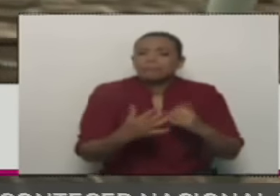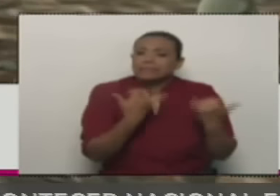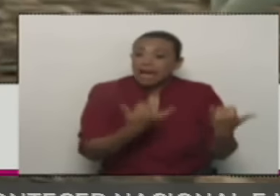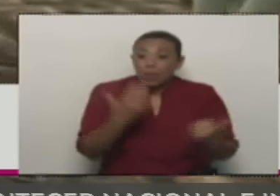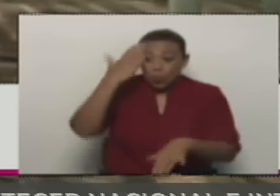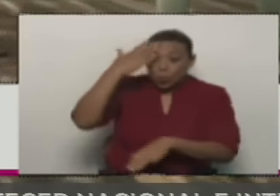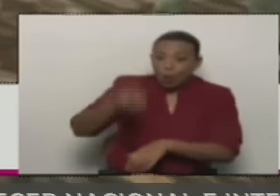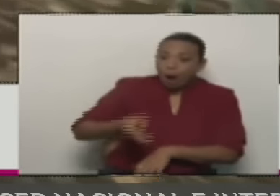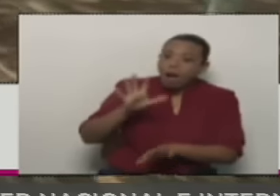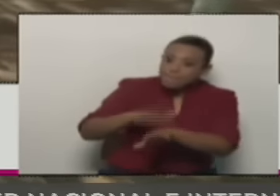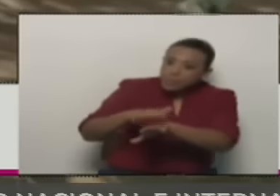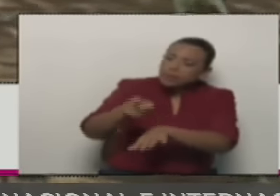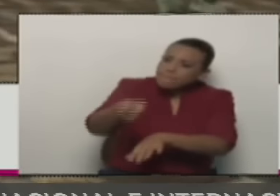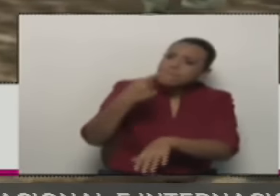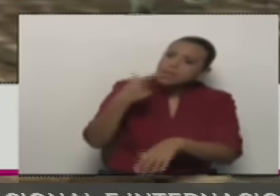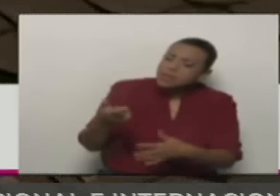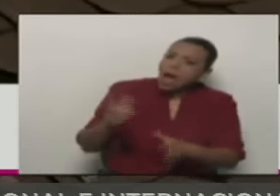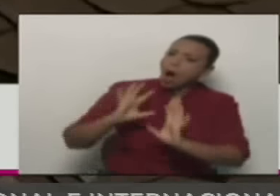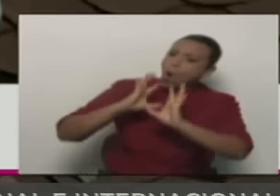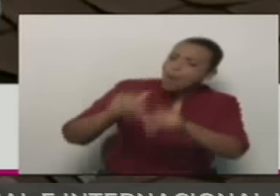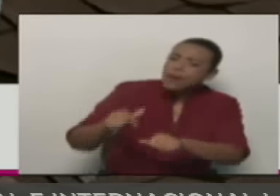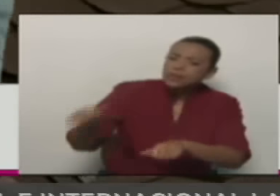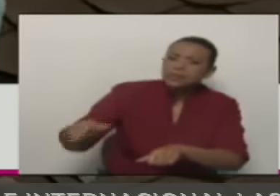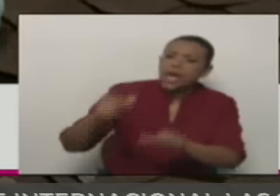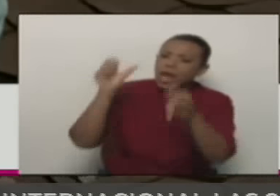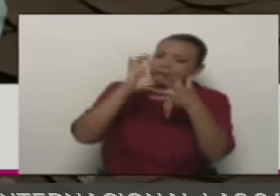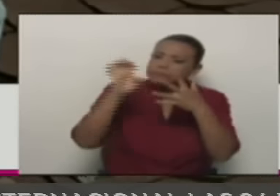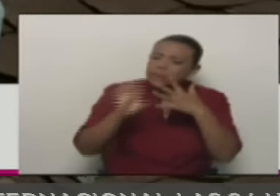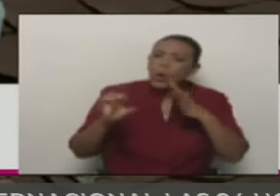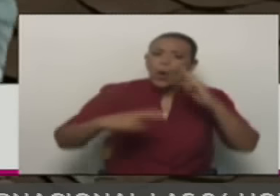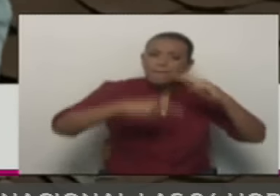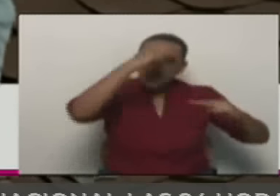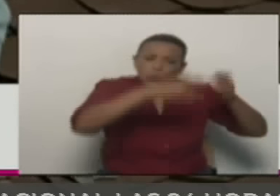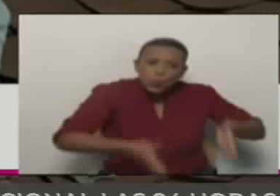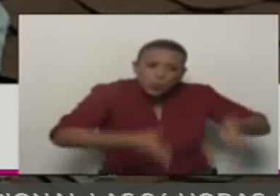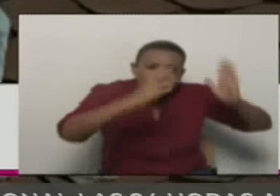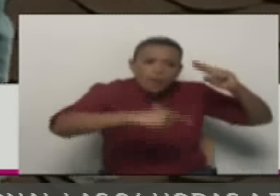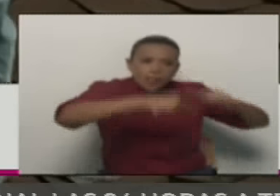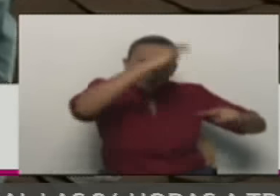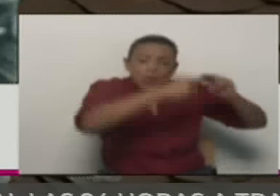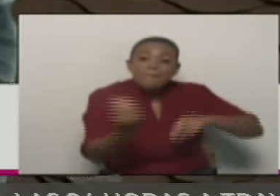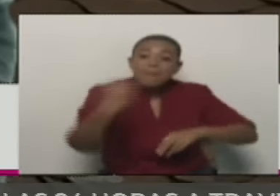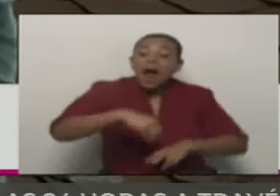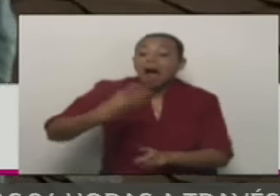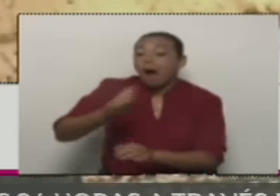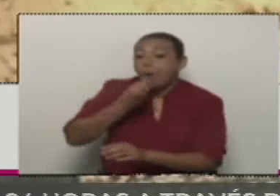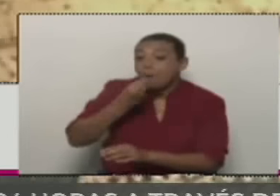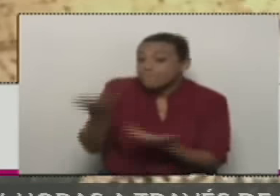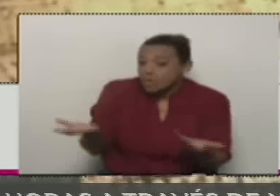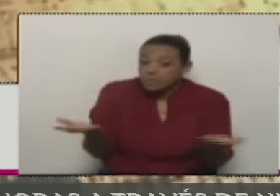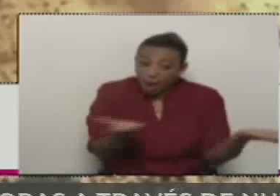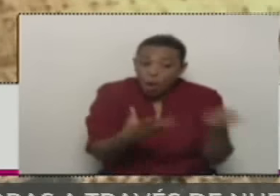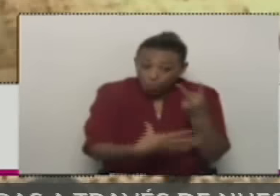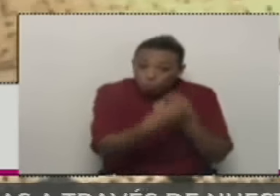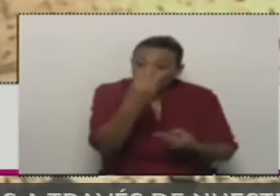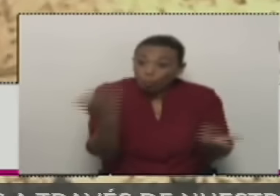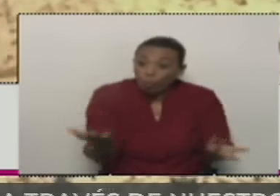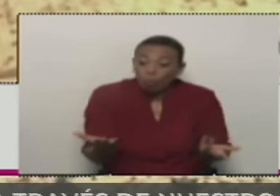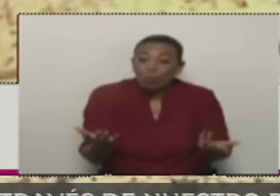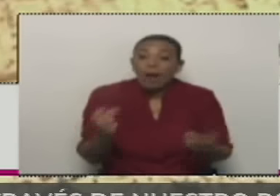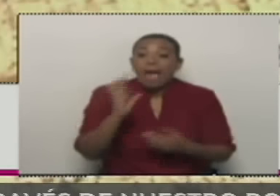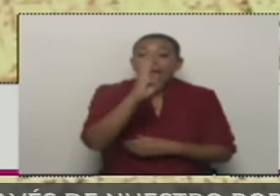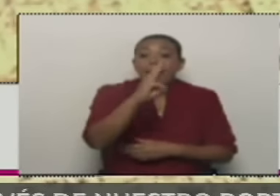Me parece importante comentar, son dos elementos, infraestructura y alimentación. El PAE